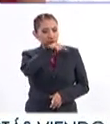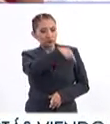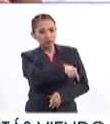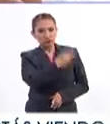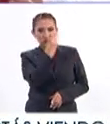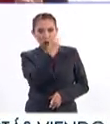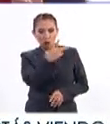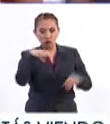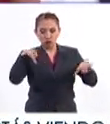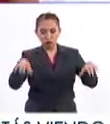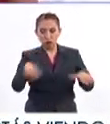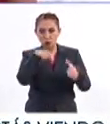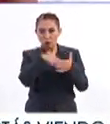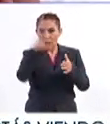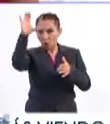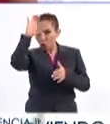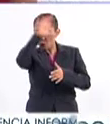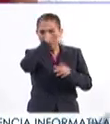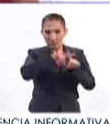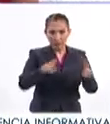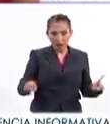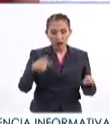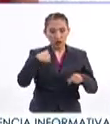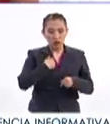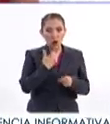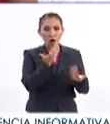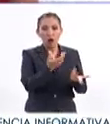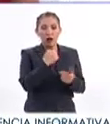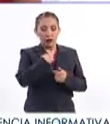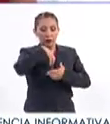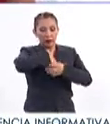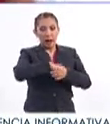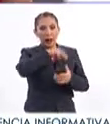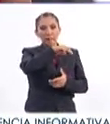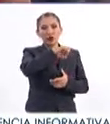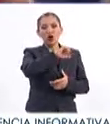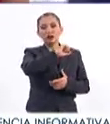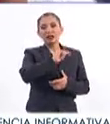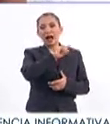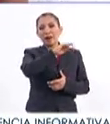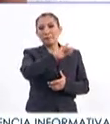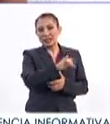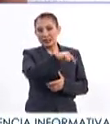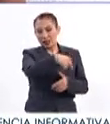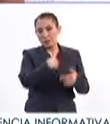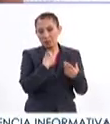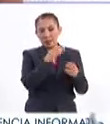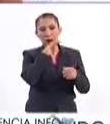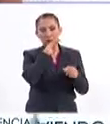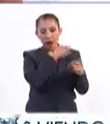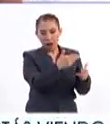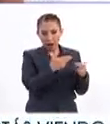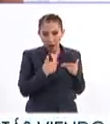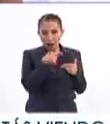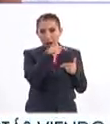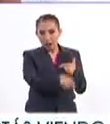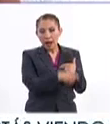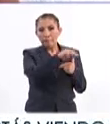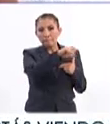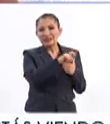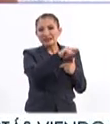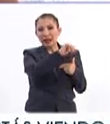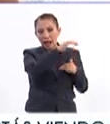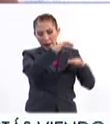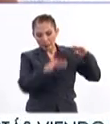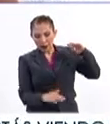de dos espacios y culturas distintas. Yo tengo en mí la raíz Miusabi, que es la raíz que me dio mi mamá. Ella es de la